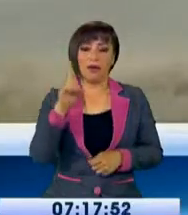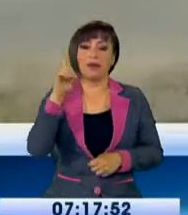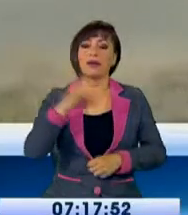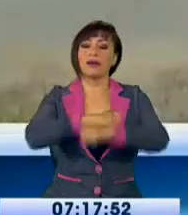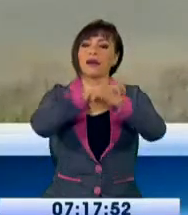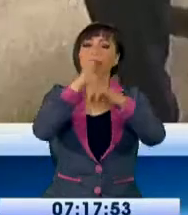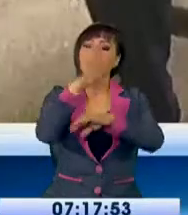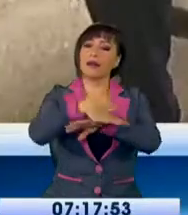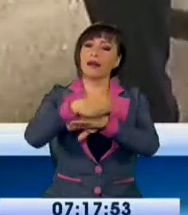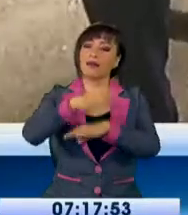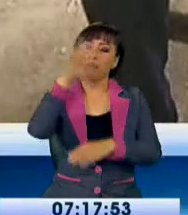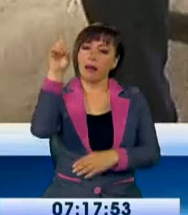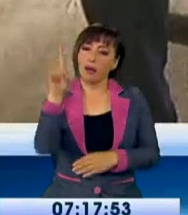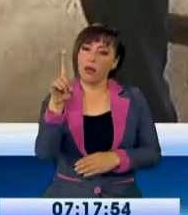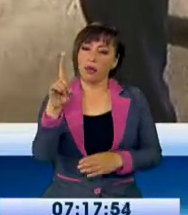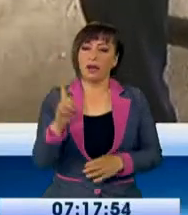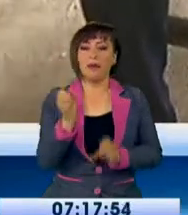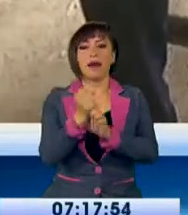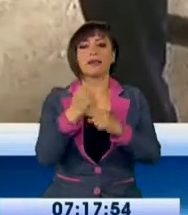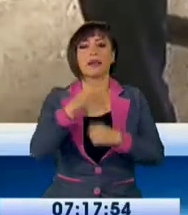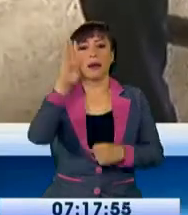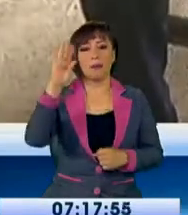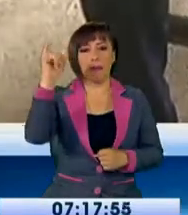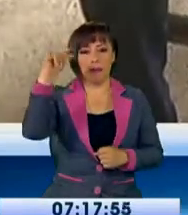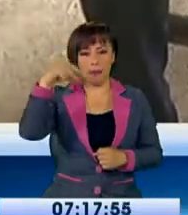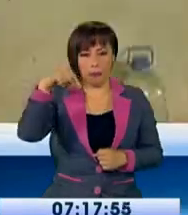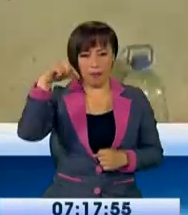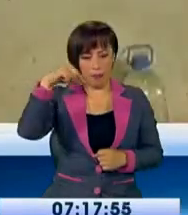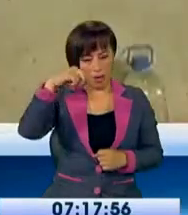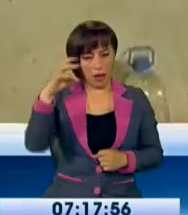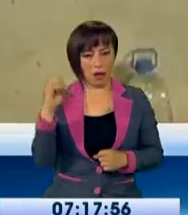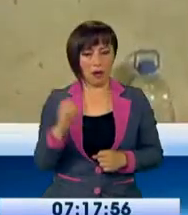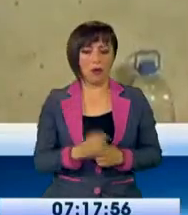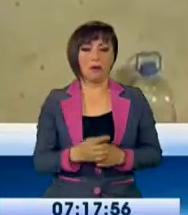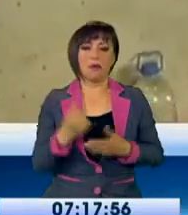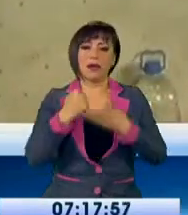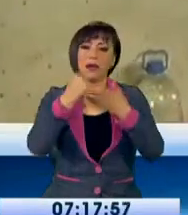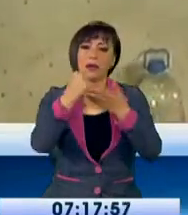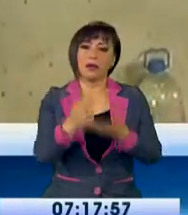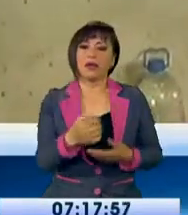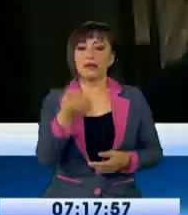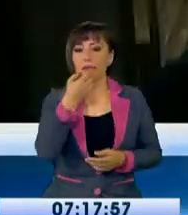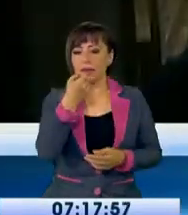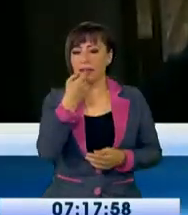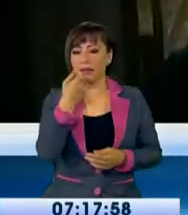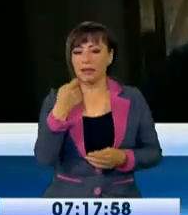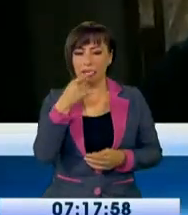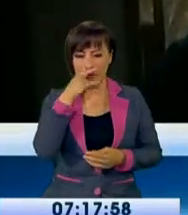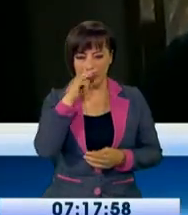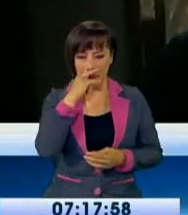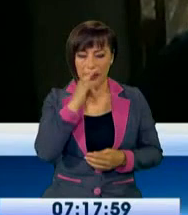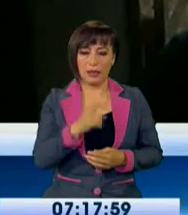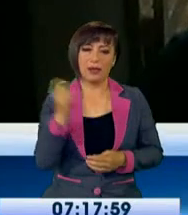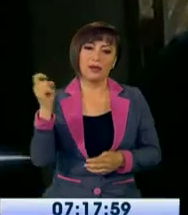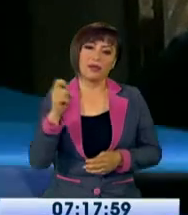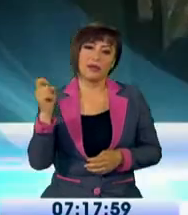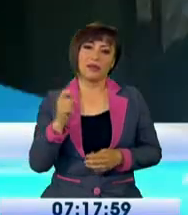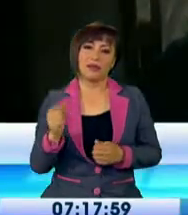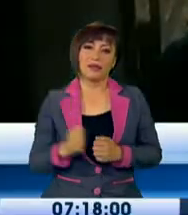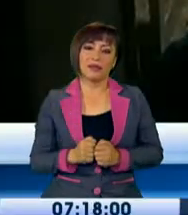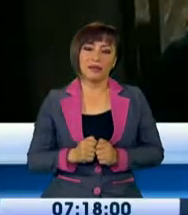tienen previsto realizar un bingo, cuyos fondos servirán para las medicinas del pequeño. 6, 7 que tengo que sacar